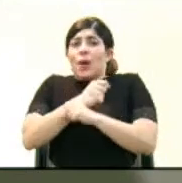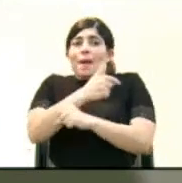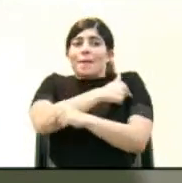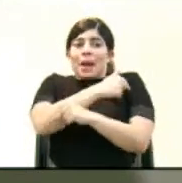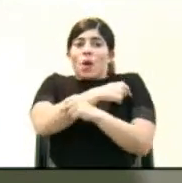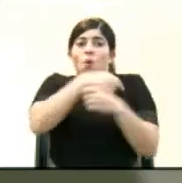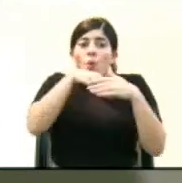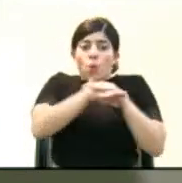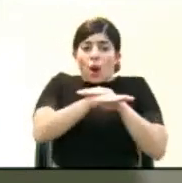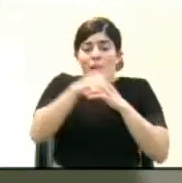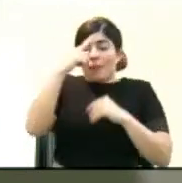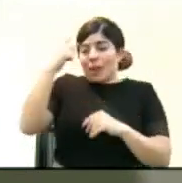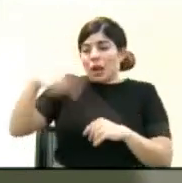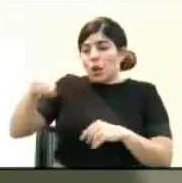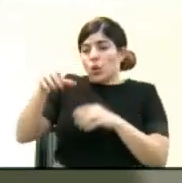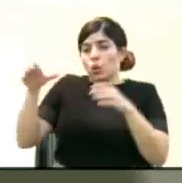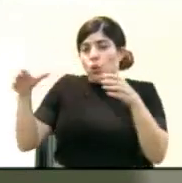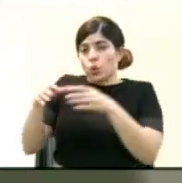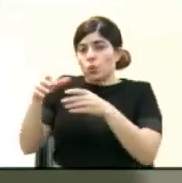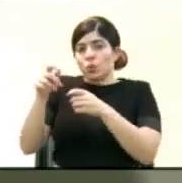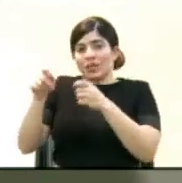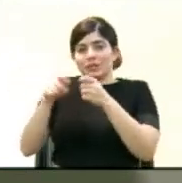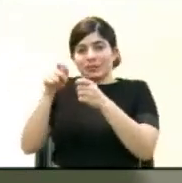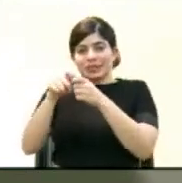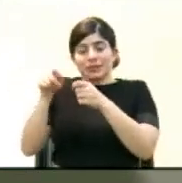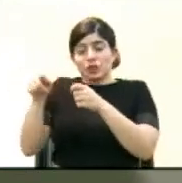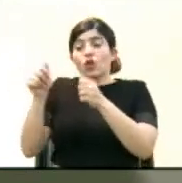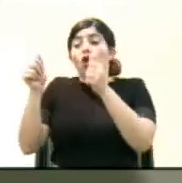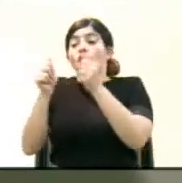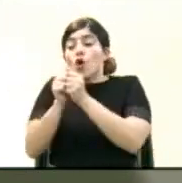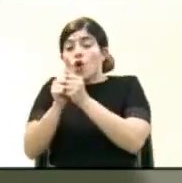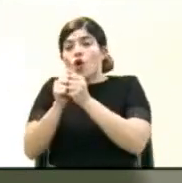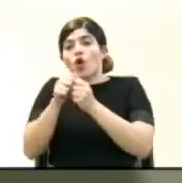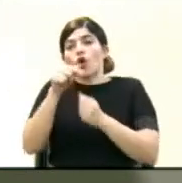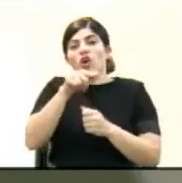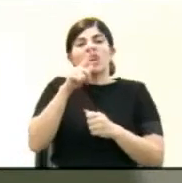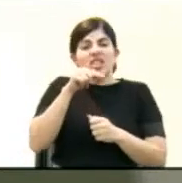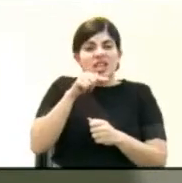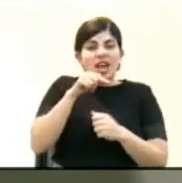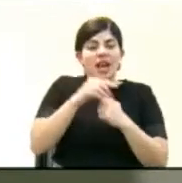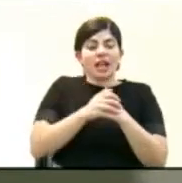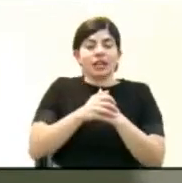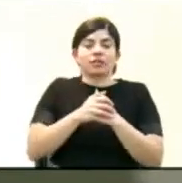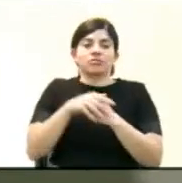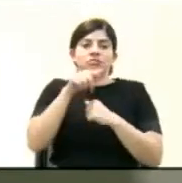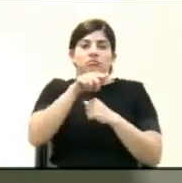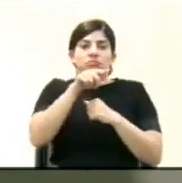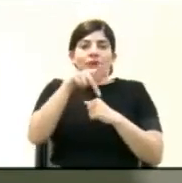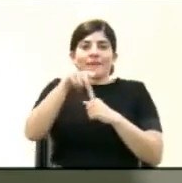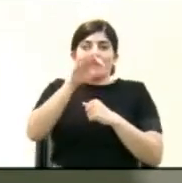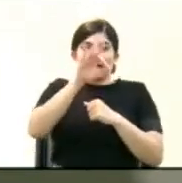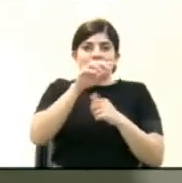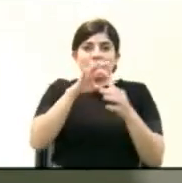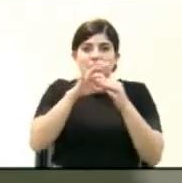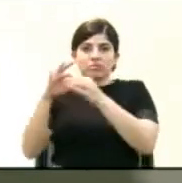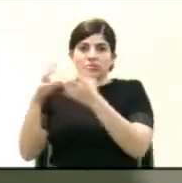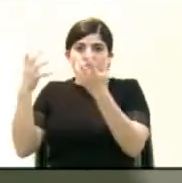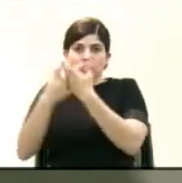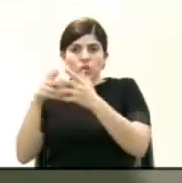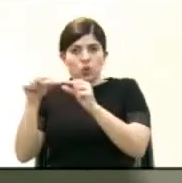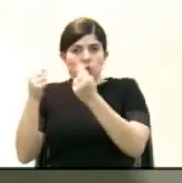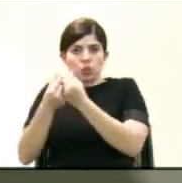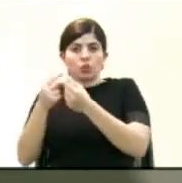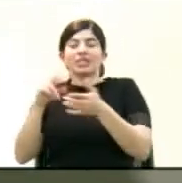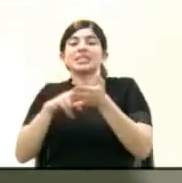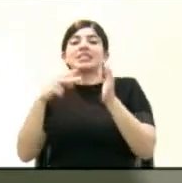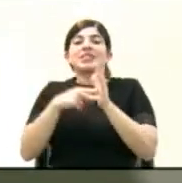las dosis de ese grupo etario específicamente con Pfizer. Entonces, todos estos números hay que hacerlos antes de